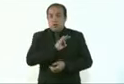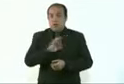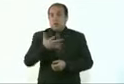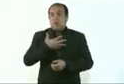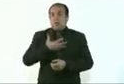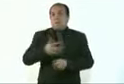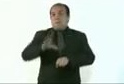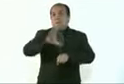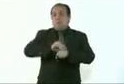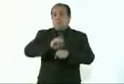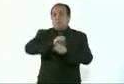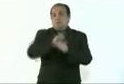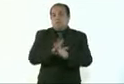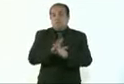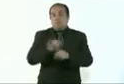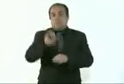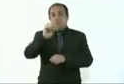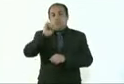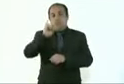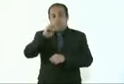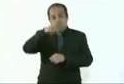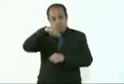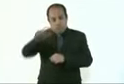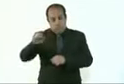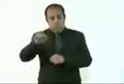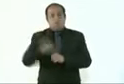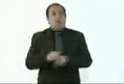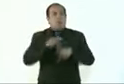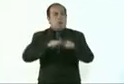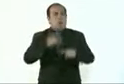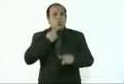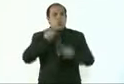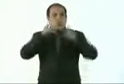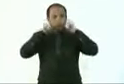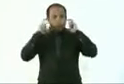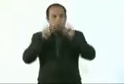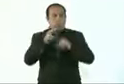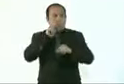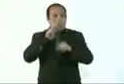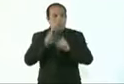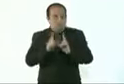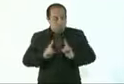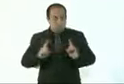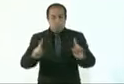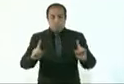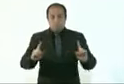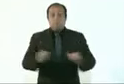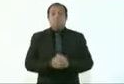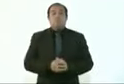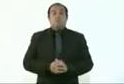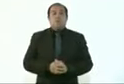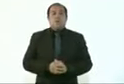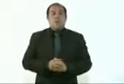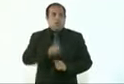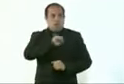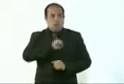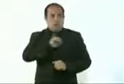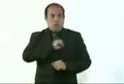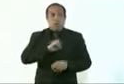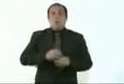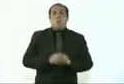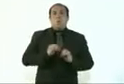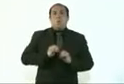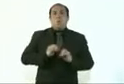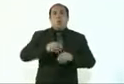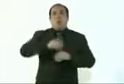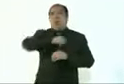el permiso COVID del IMSS. Sigan usando cubreboca, observen la sana distancia, tosan o estornuden en el ángulo